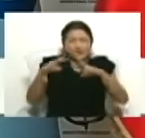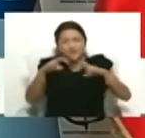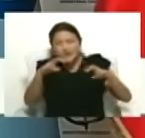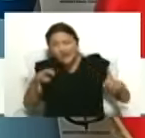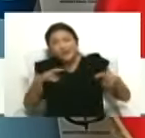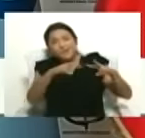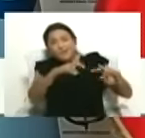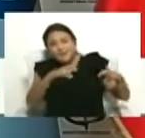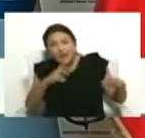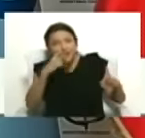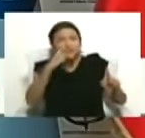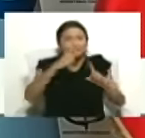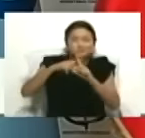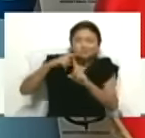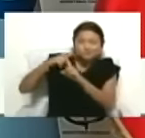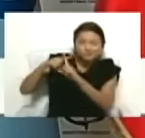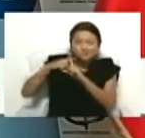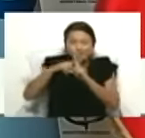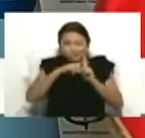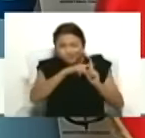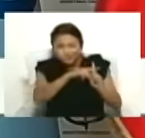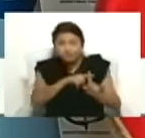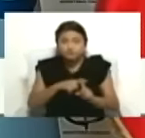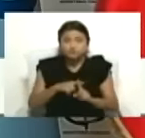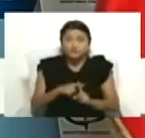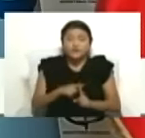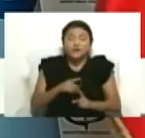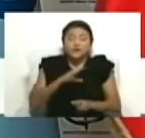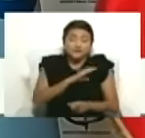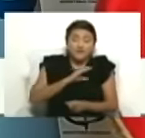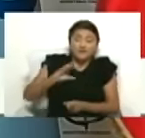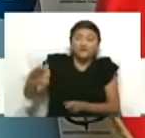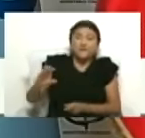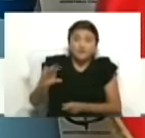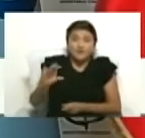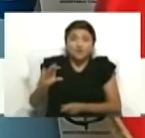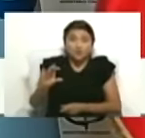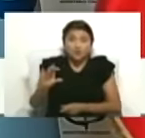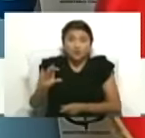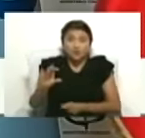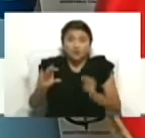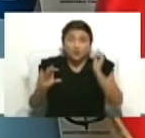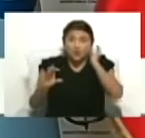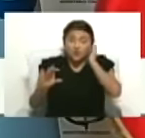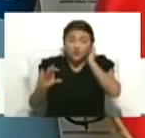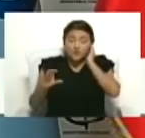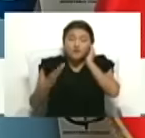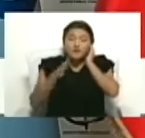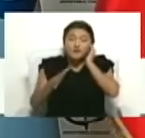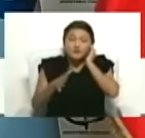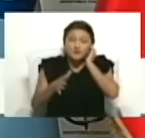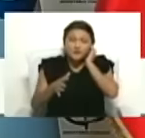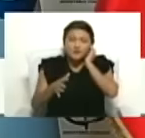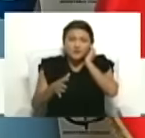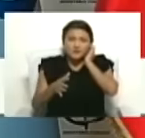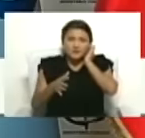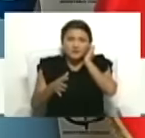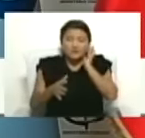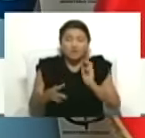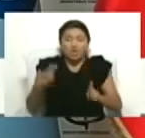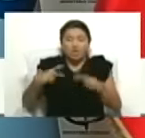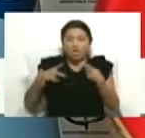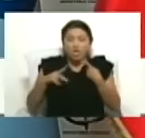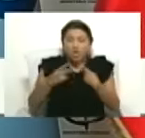logró identificar una serie de financiamientos provenientes del lavado de